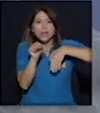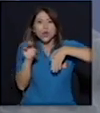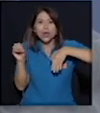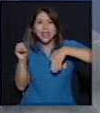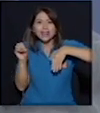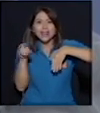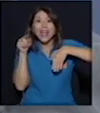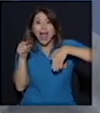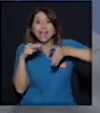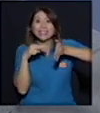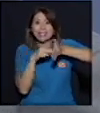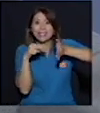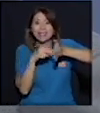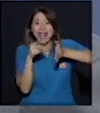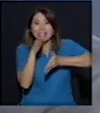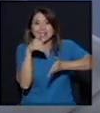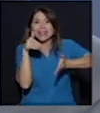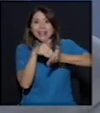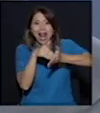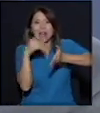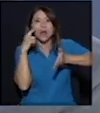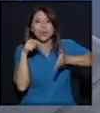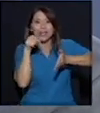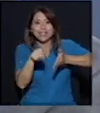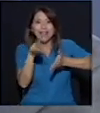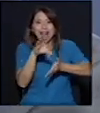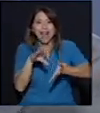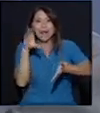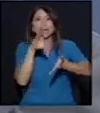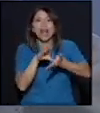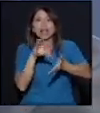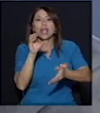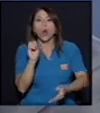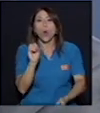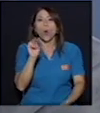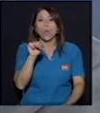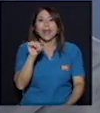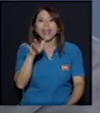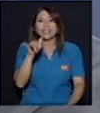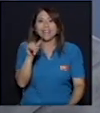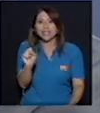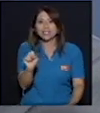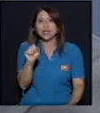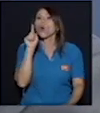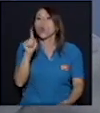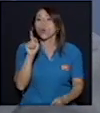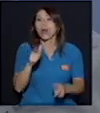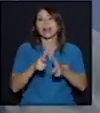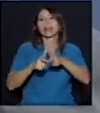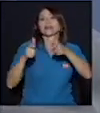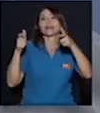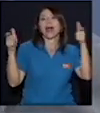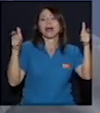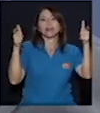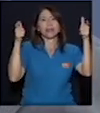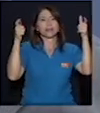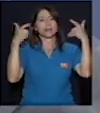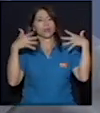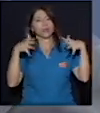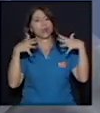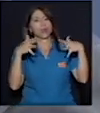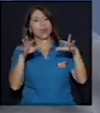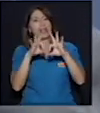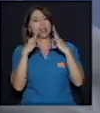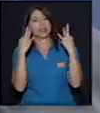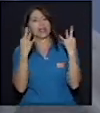central, porque era la capital de los Omeyas, una de las grandes dinastías musulmanas. Por eso Damasco tiene una de